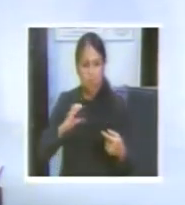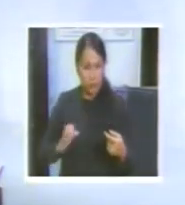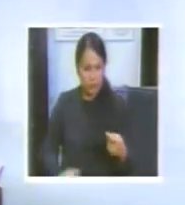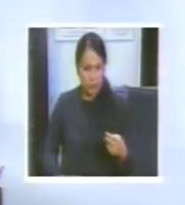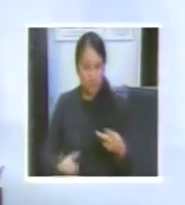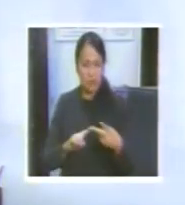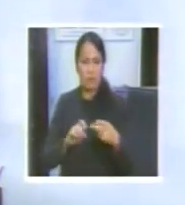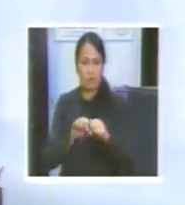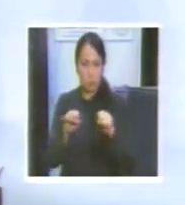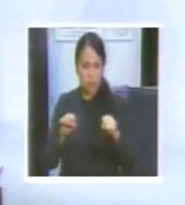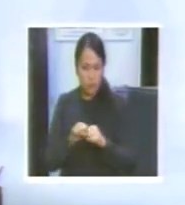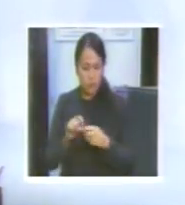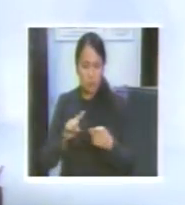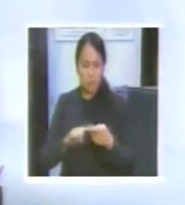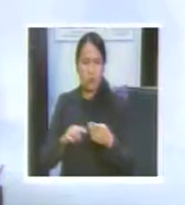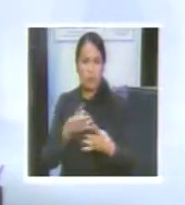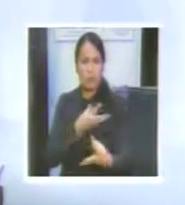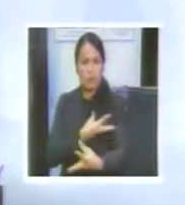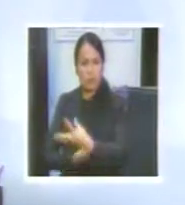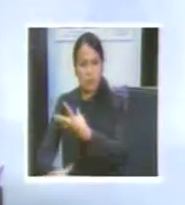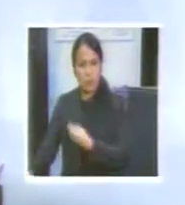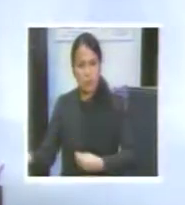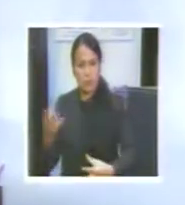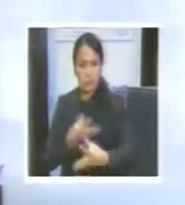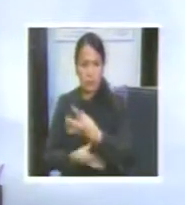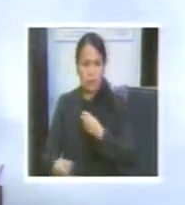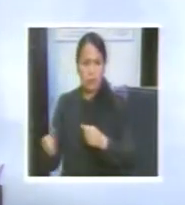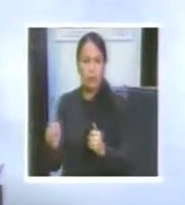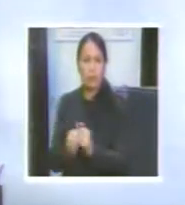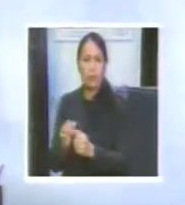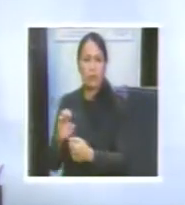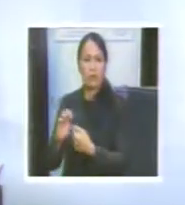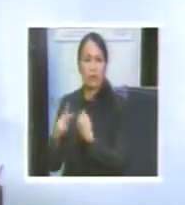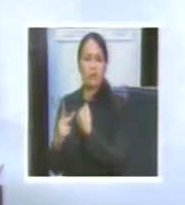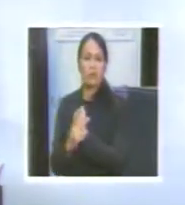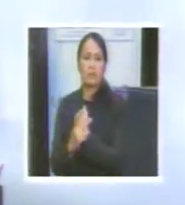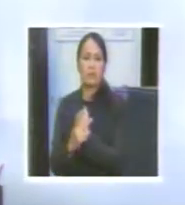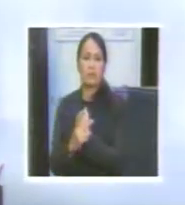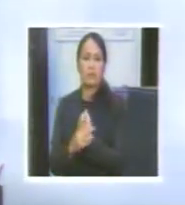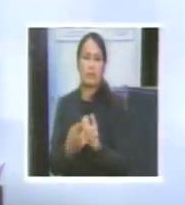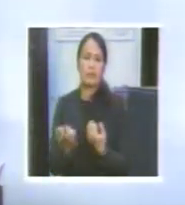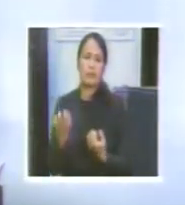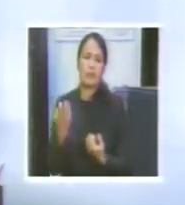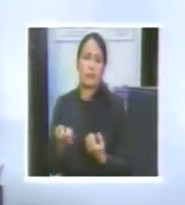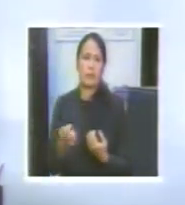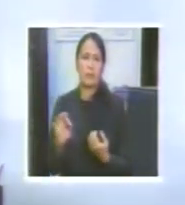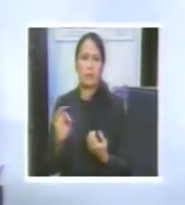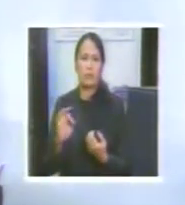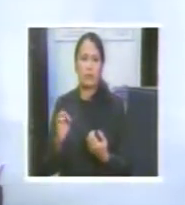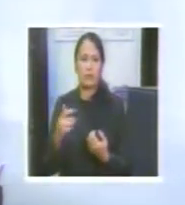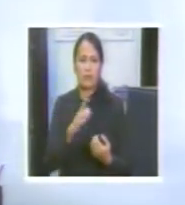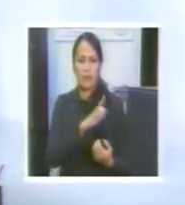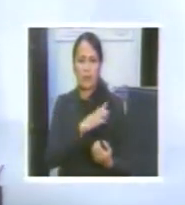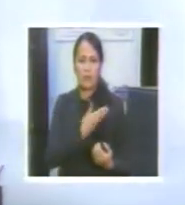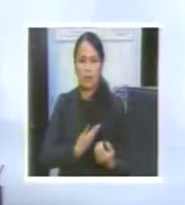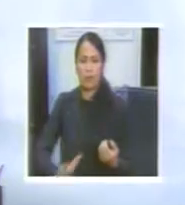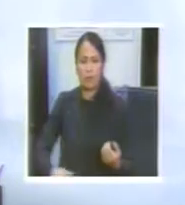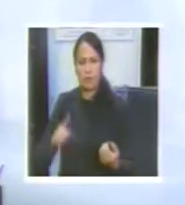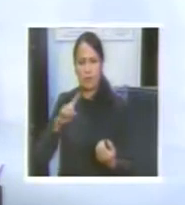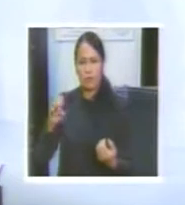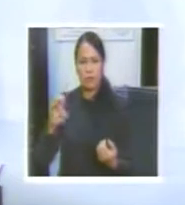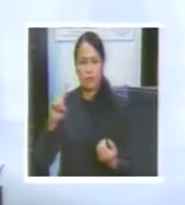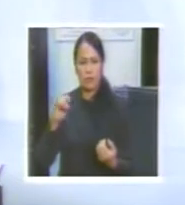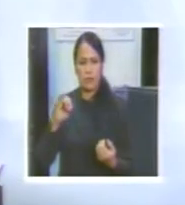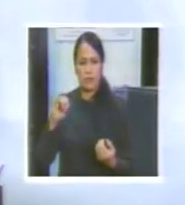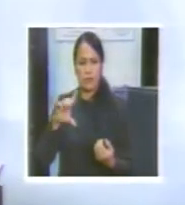México, los intercambios con la Unión Europea, pues, que representaban a finales del gobierno de Zedillo